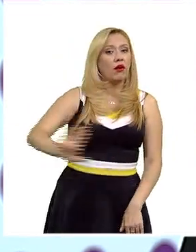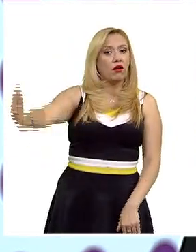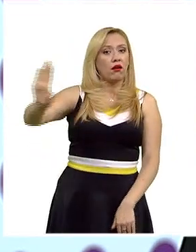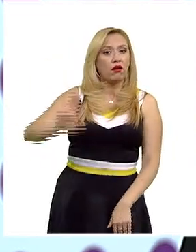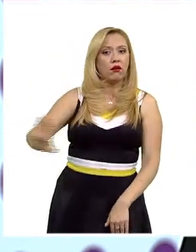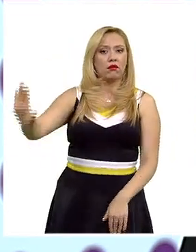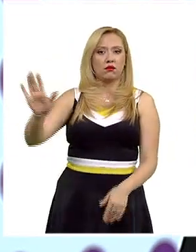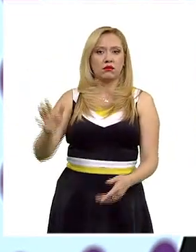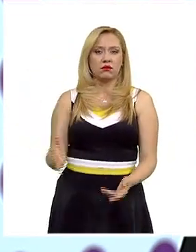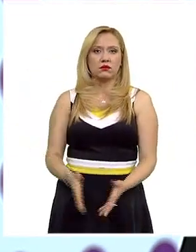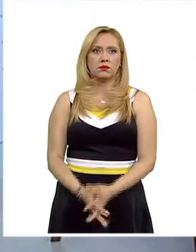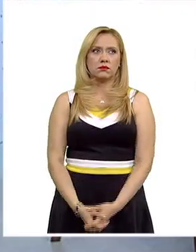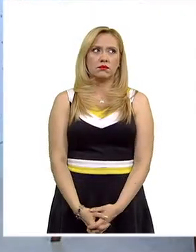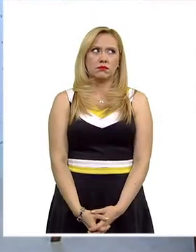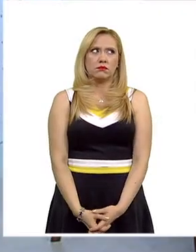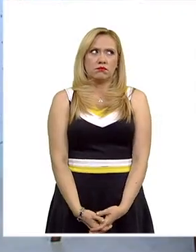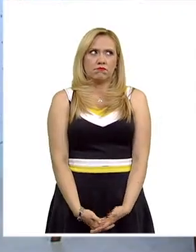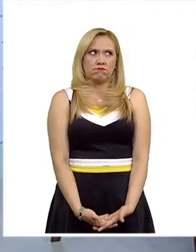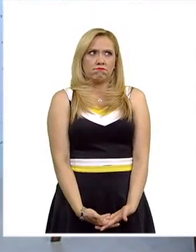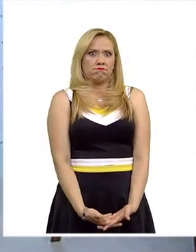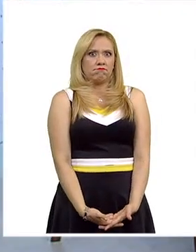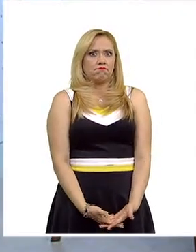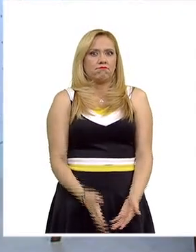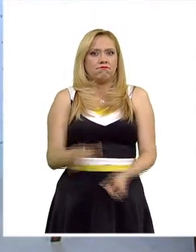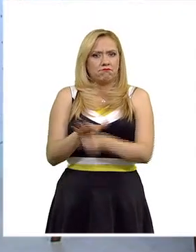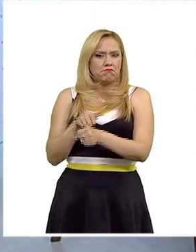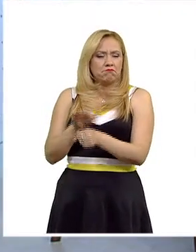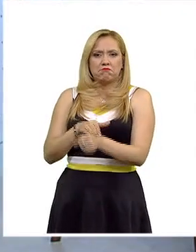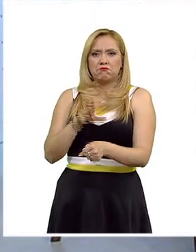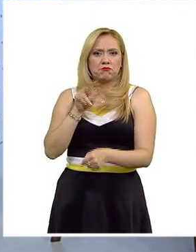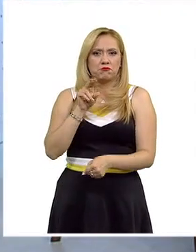haciendo de manera sexual o mediante